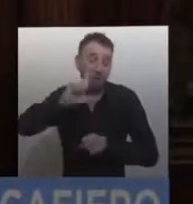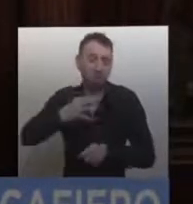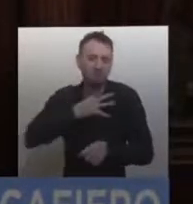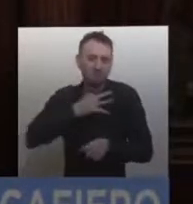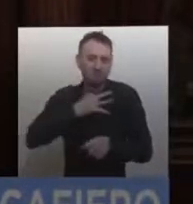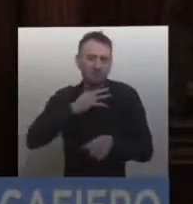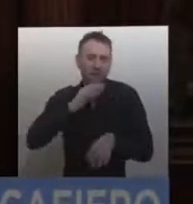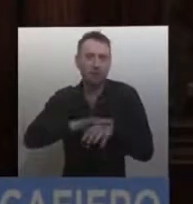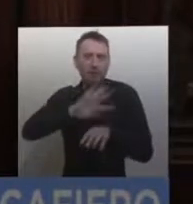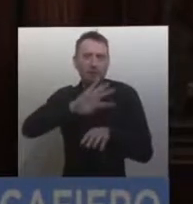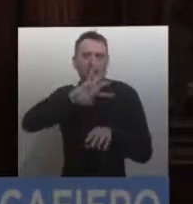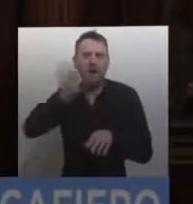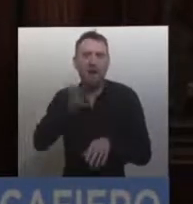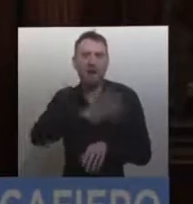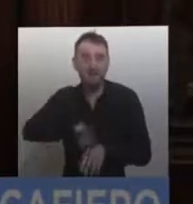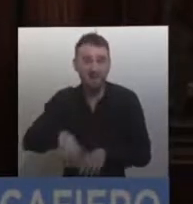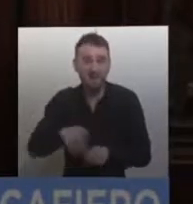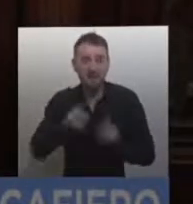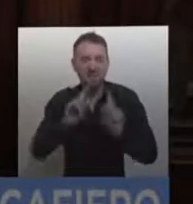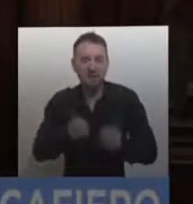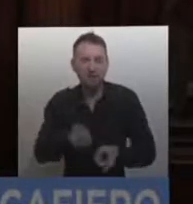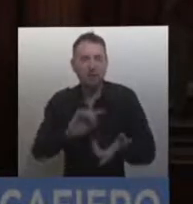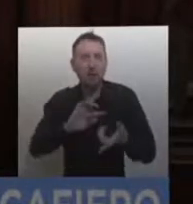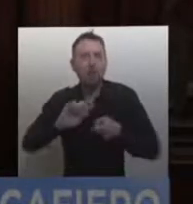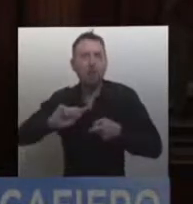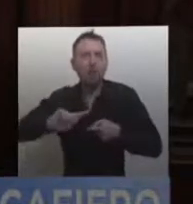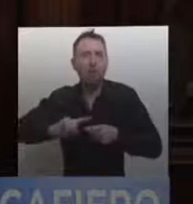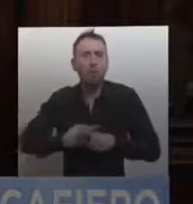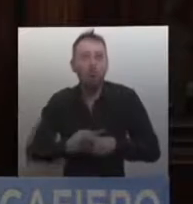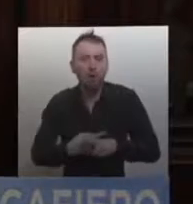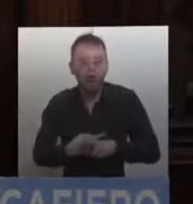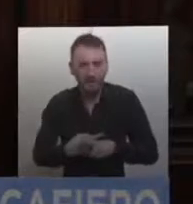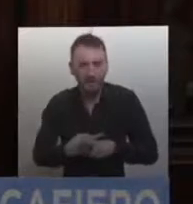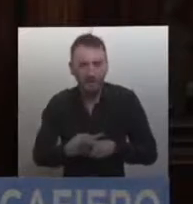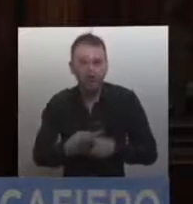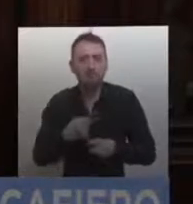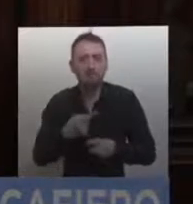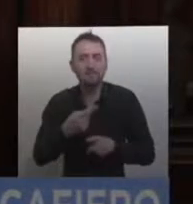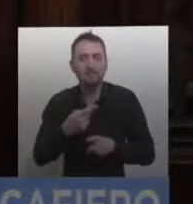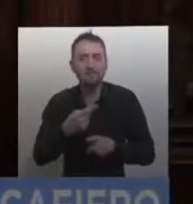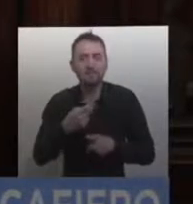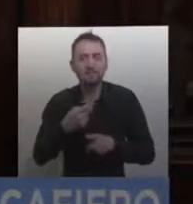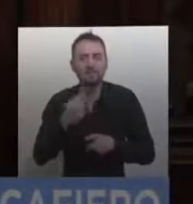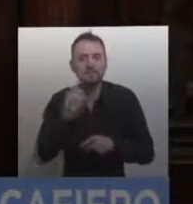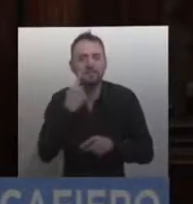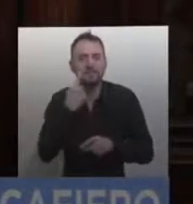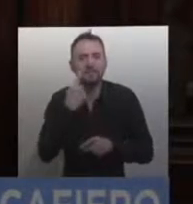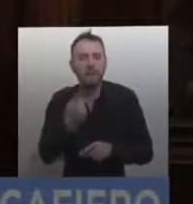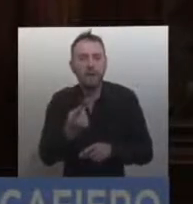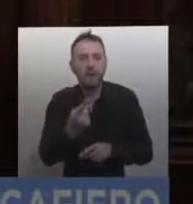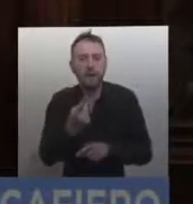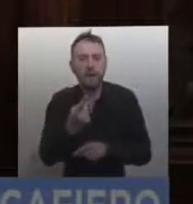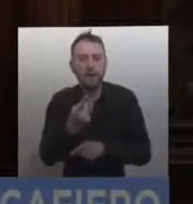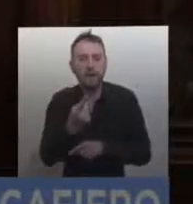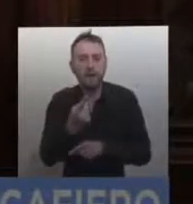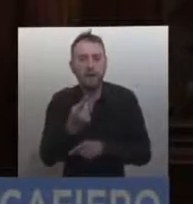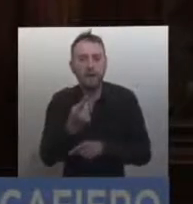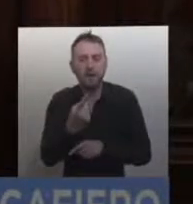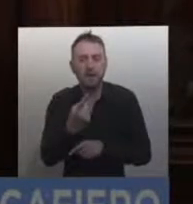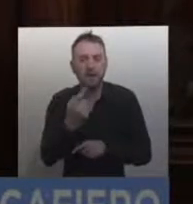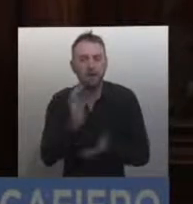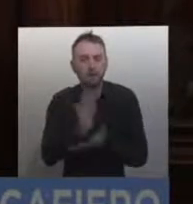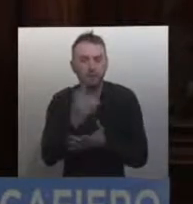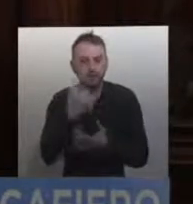la ANSES, como parte también de una política, de una cosmovisión que significaba